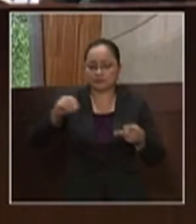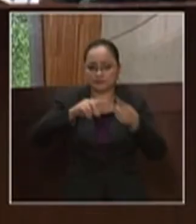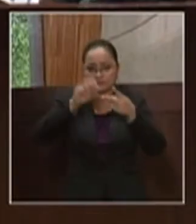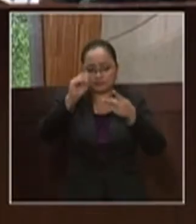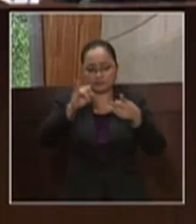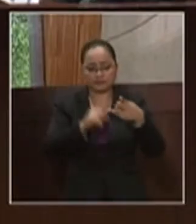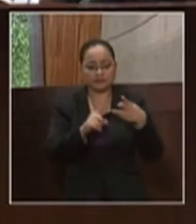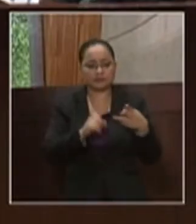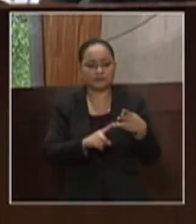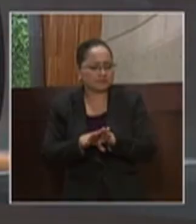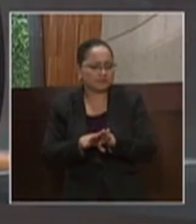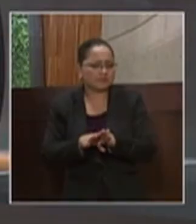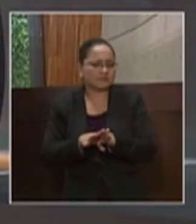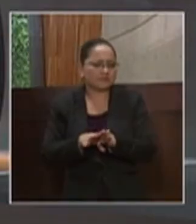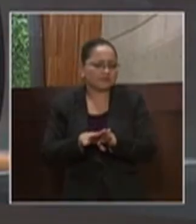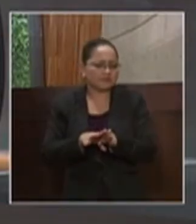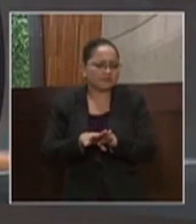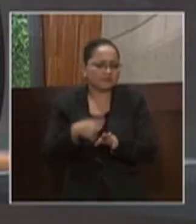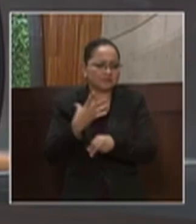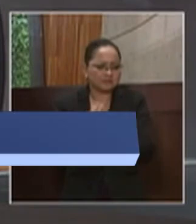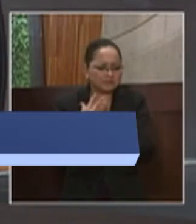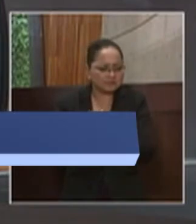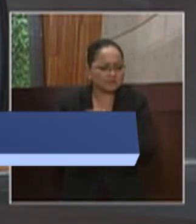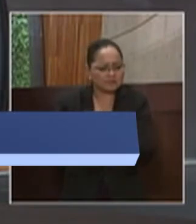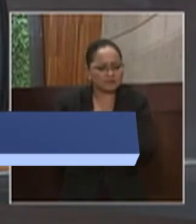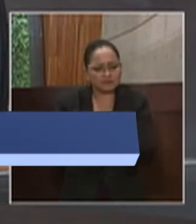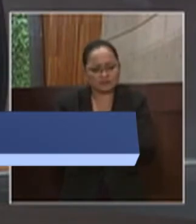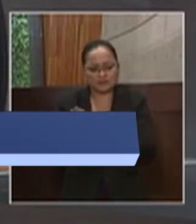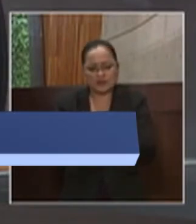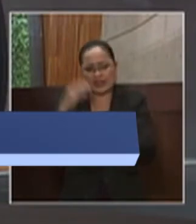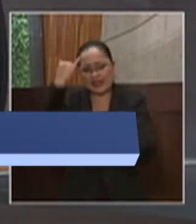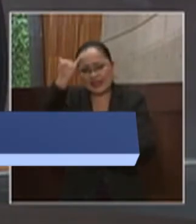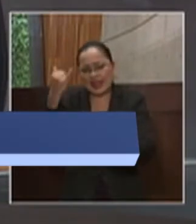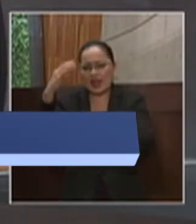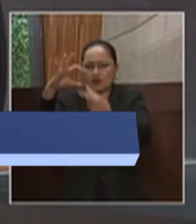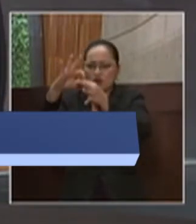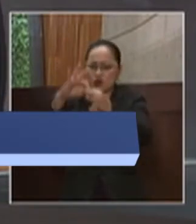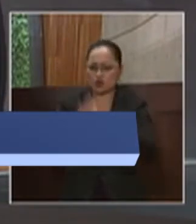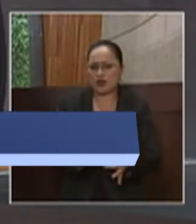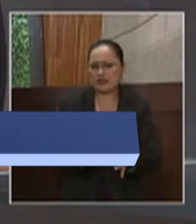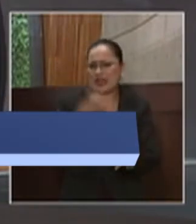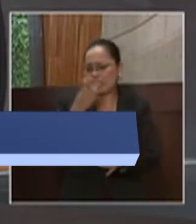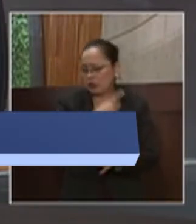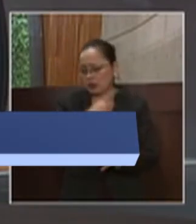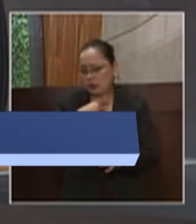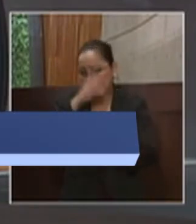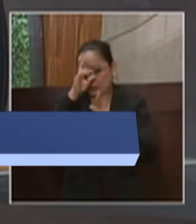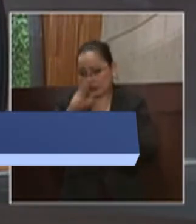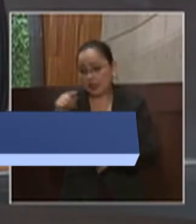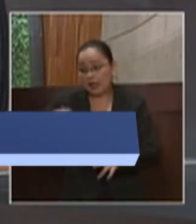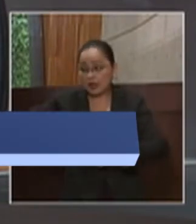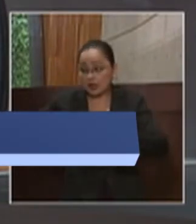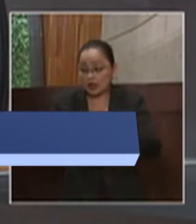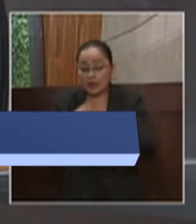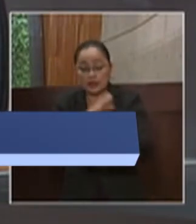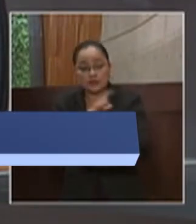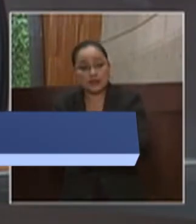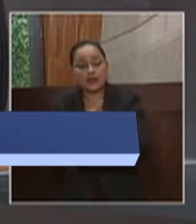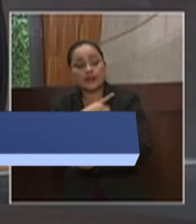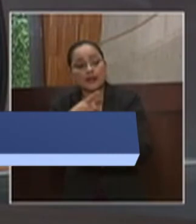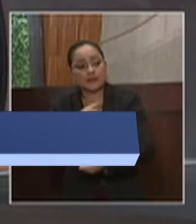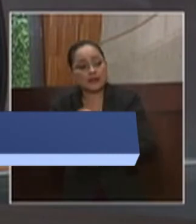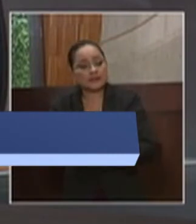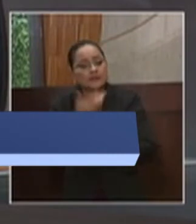para reparar la violación al principio de congruencia es necesario que la sala se pronuncie sobre la temática